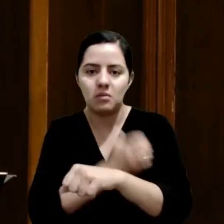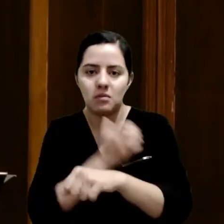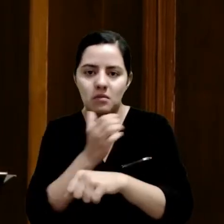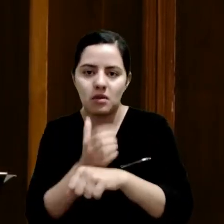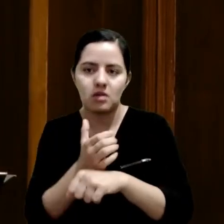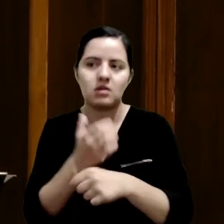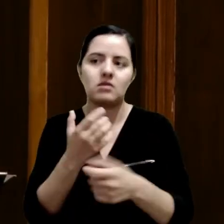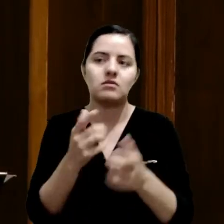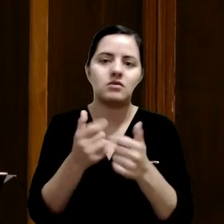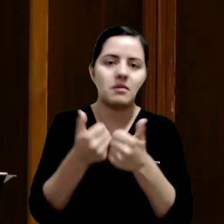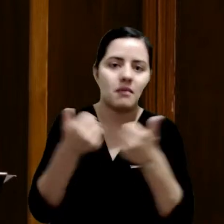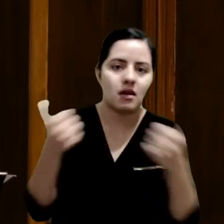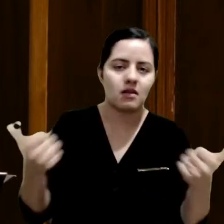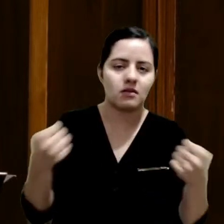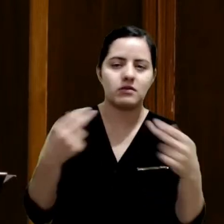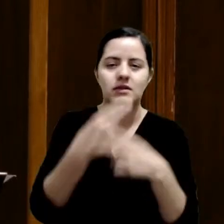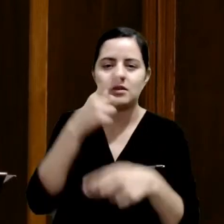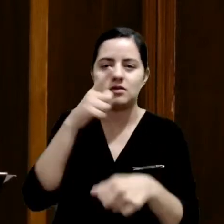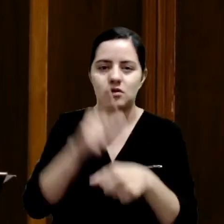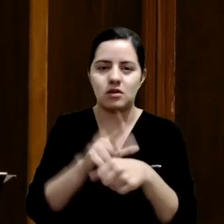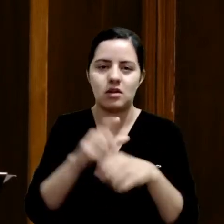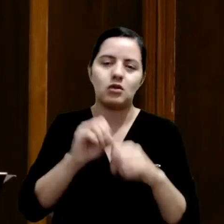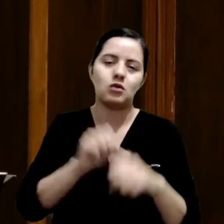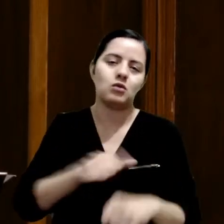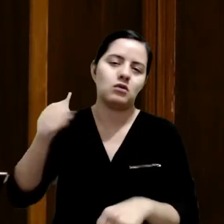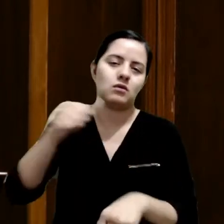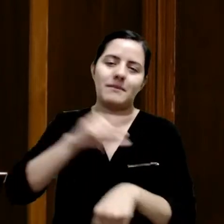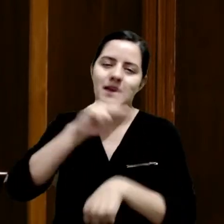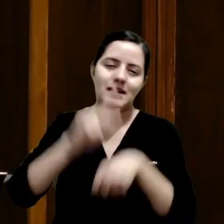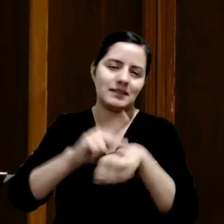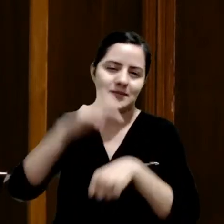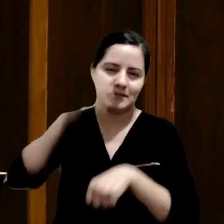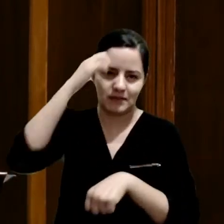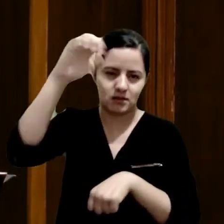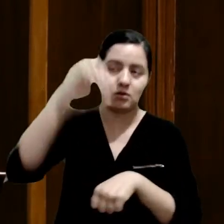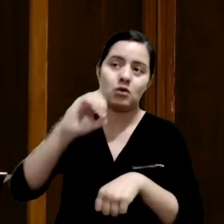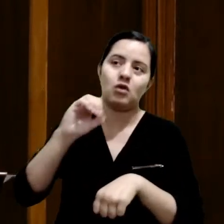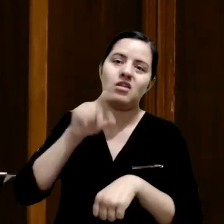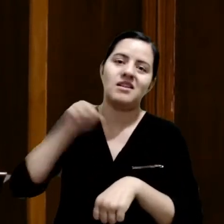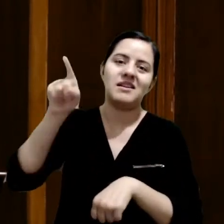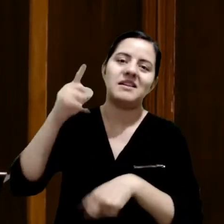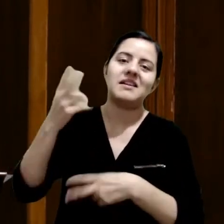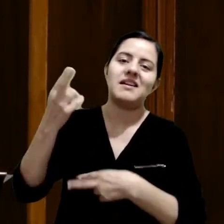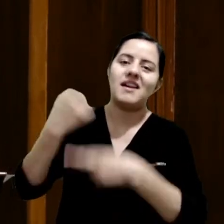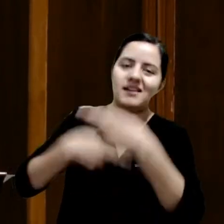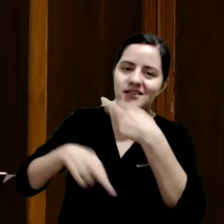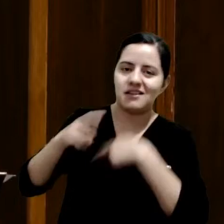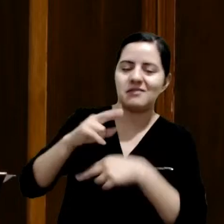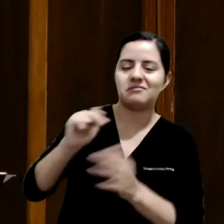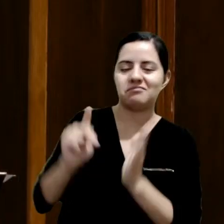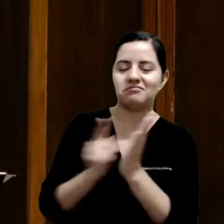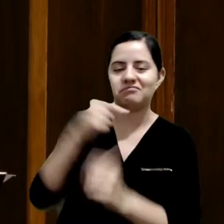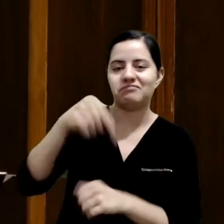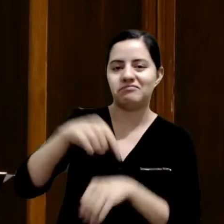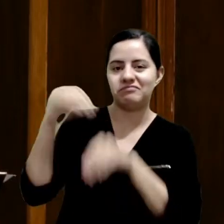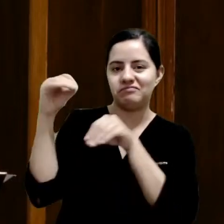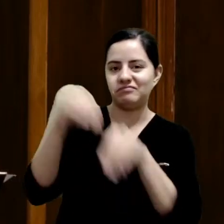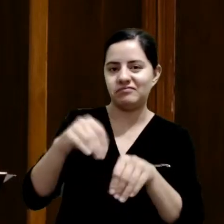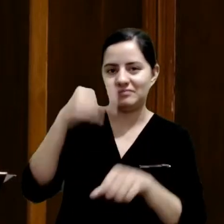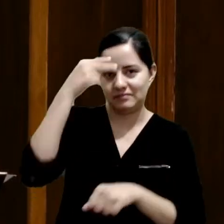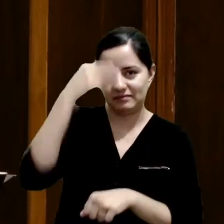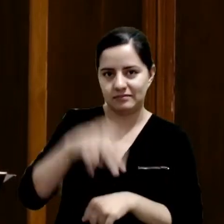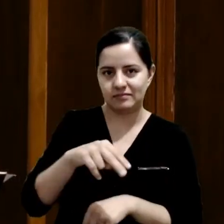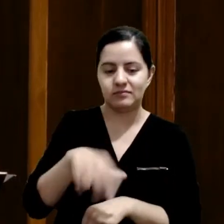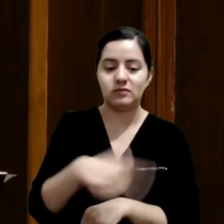nacionales, extranjeros y repatriados. Es por ello que al ser un tema tan diverso, del 12 de febrero al 4